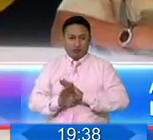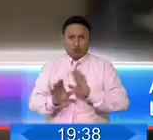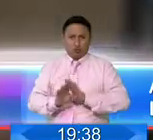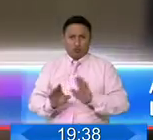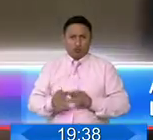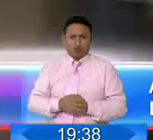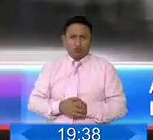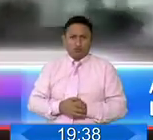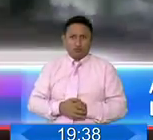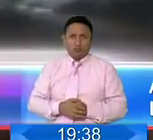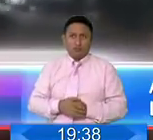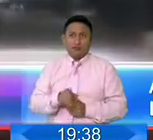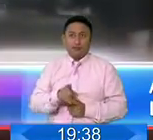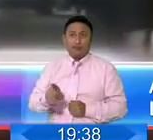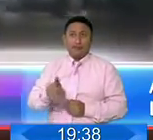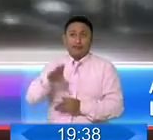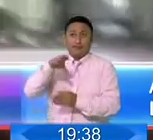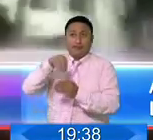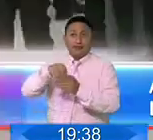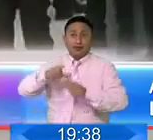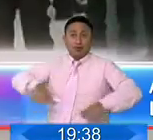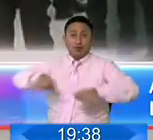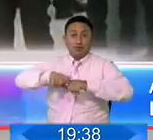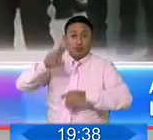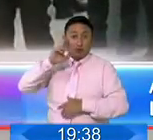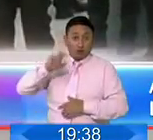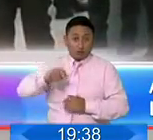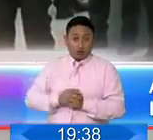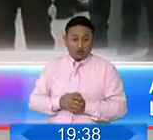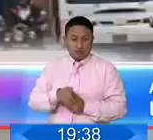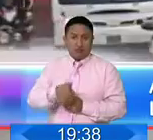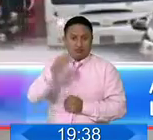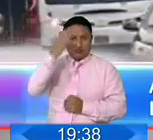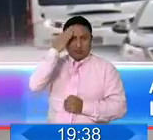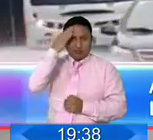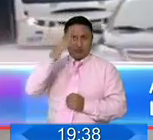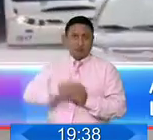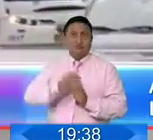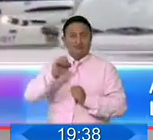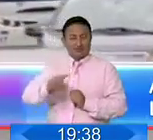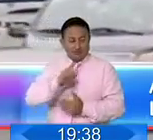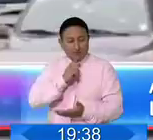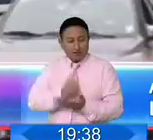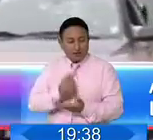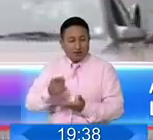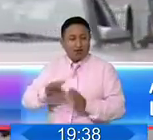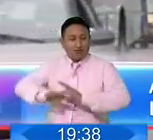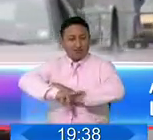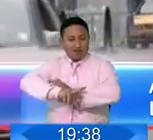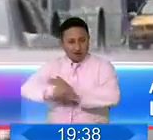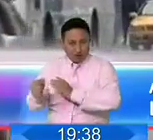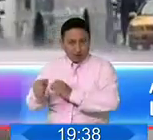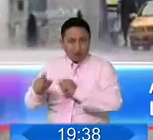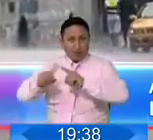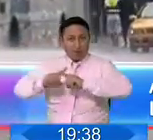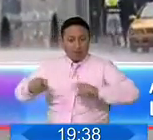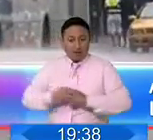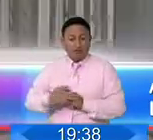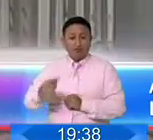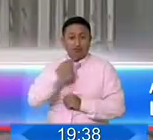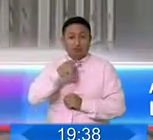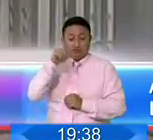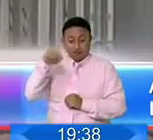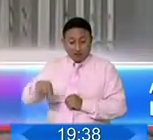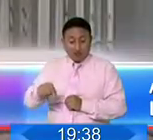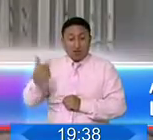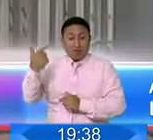de las instalaciones de la zona turística. Reconocen la existencia del cometimiento del delito, pero lo que niegan es que se